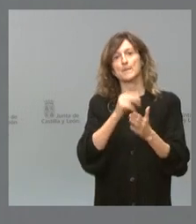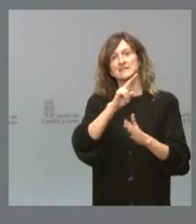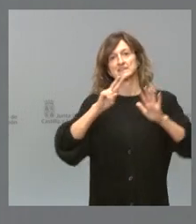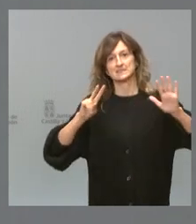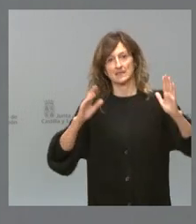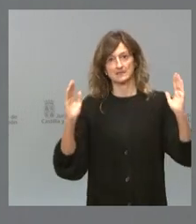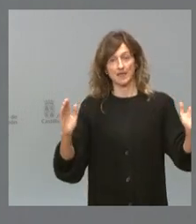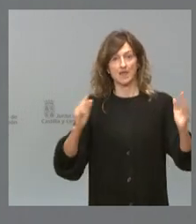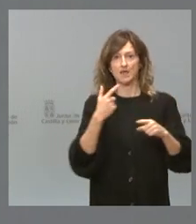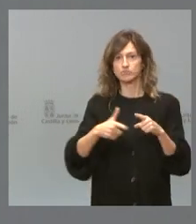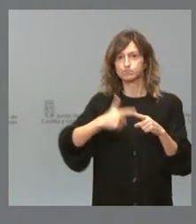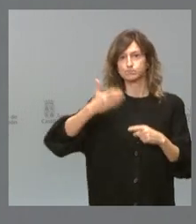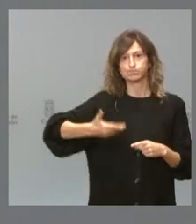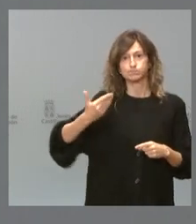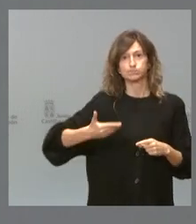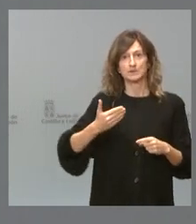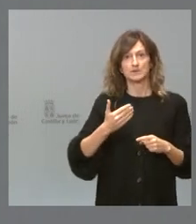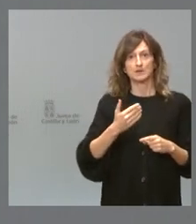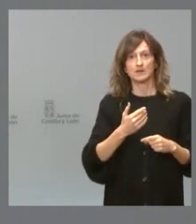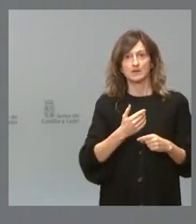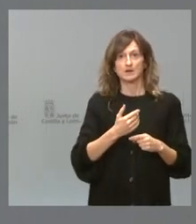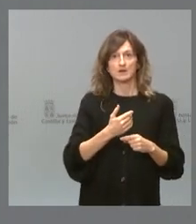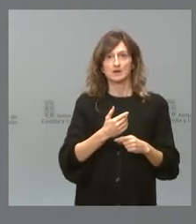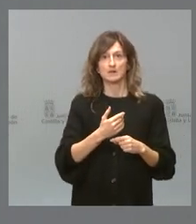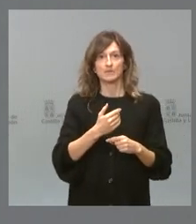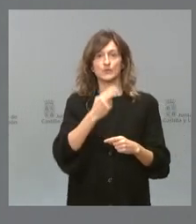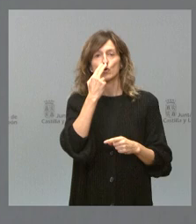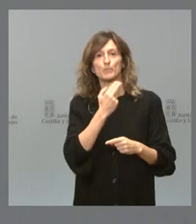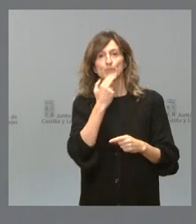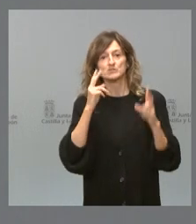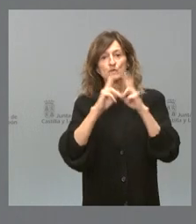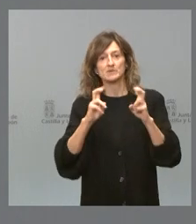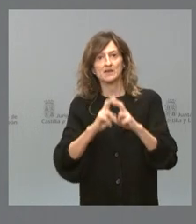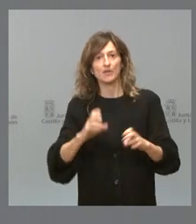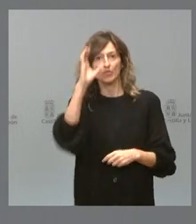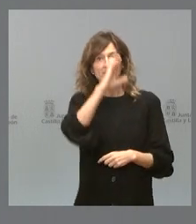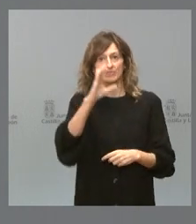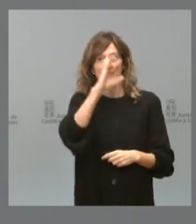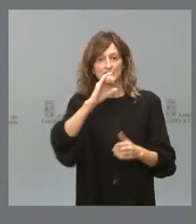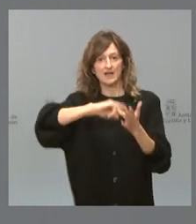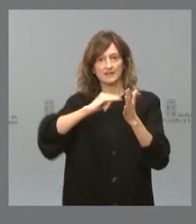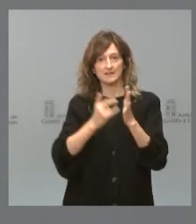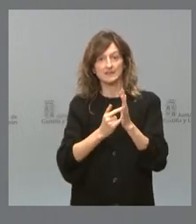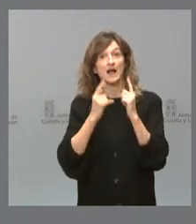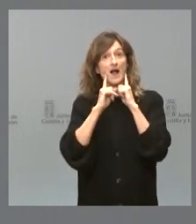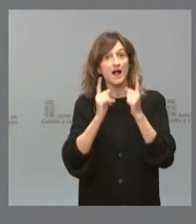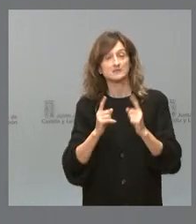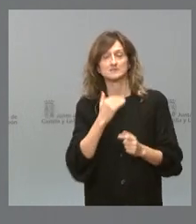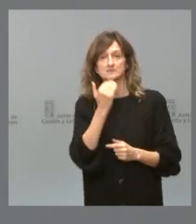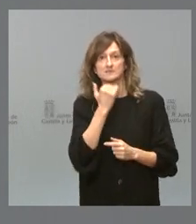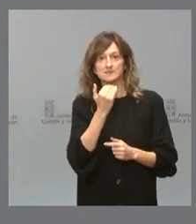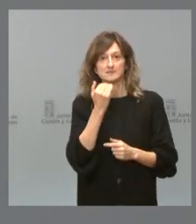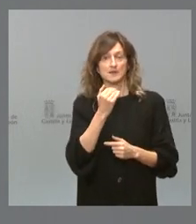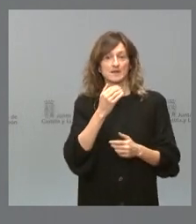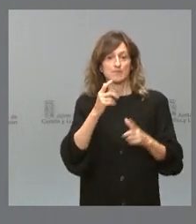es un elemento muy importante de compromiso con la investigación científica y técnica en nuestra comunidad Autónoma casi 800.000 euros para